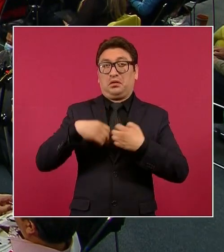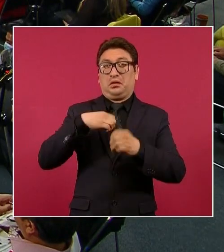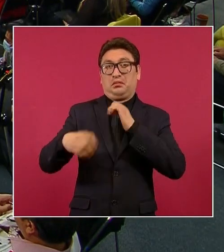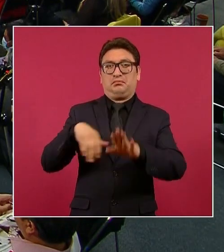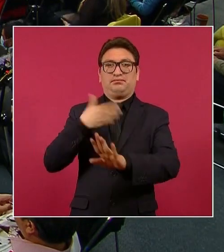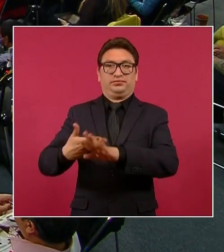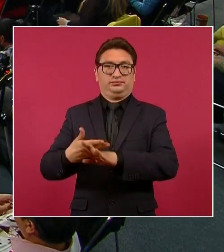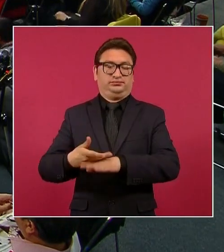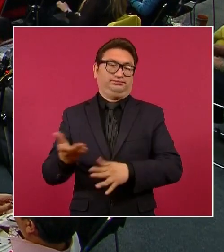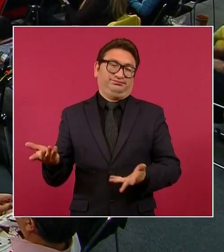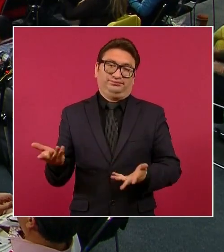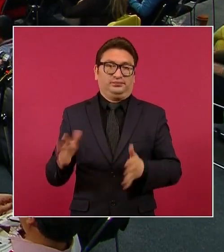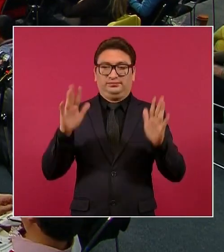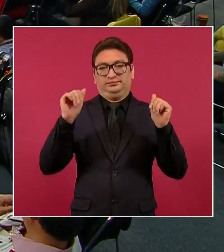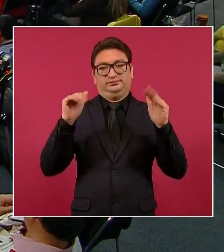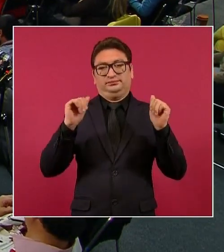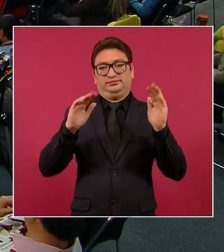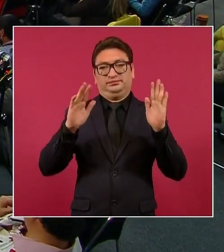Ya me voy. Dios.